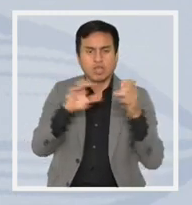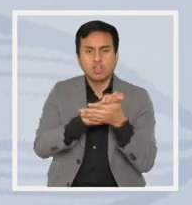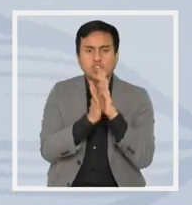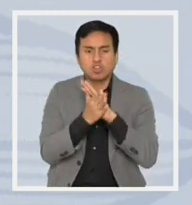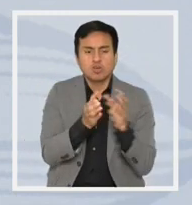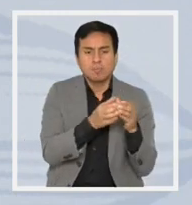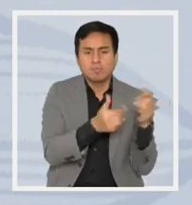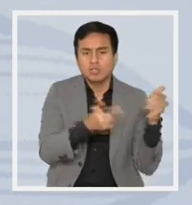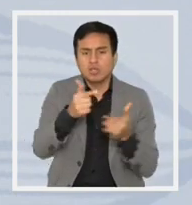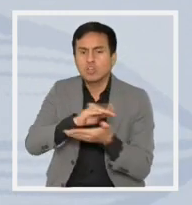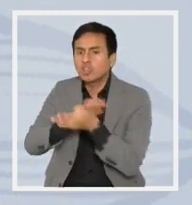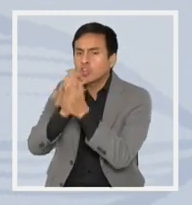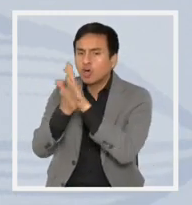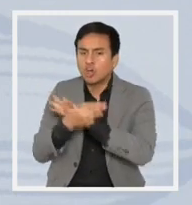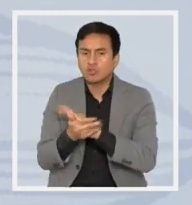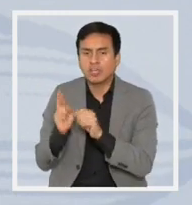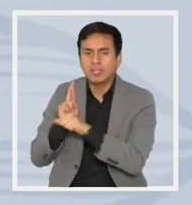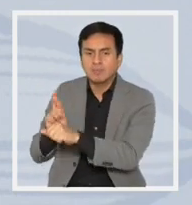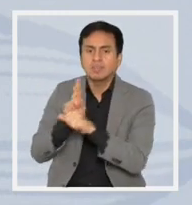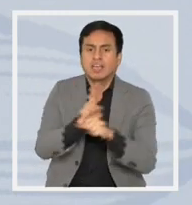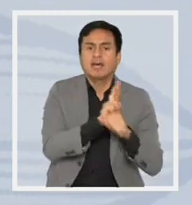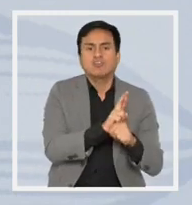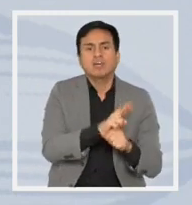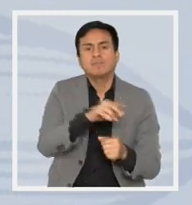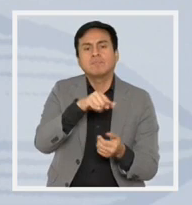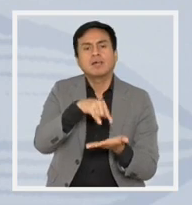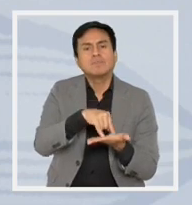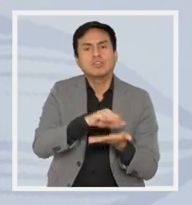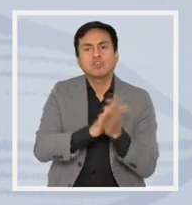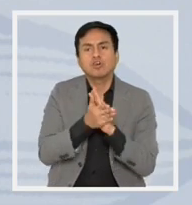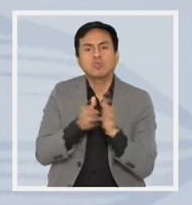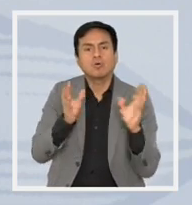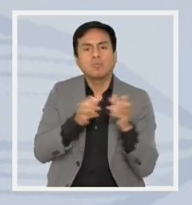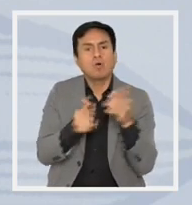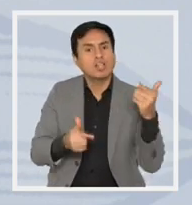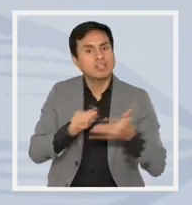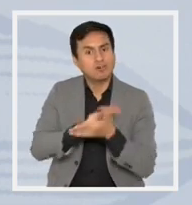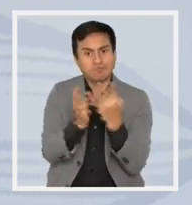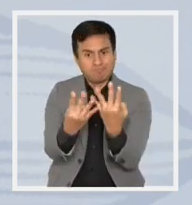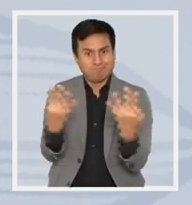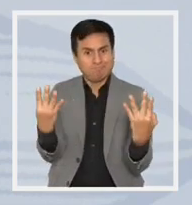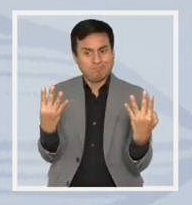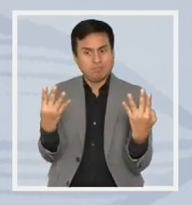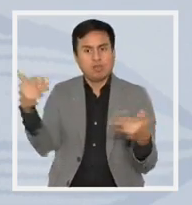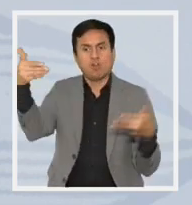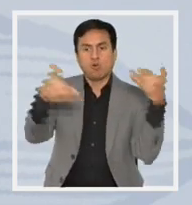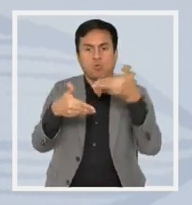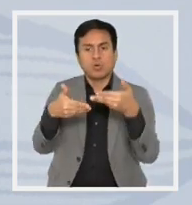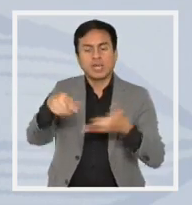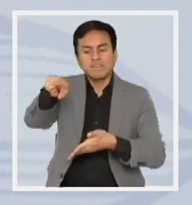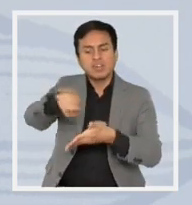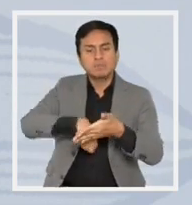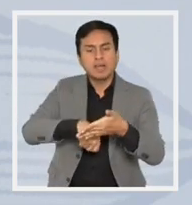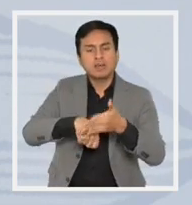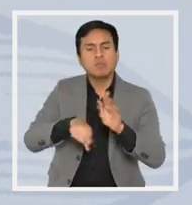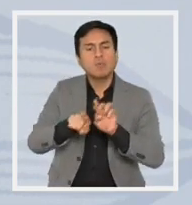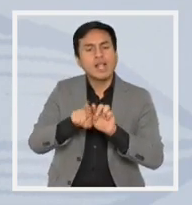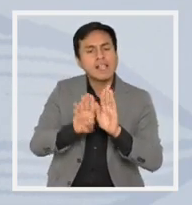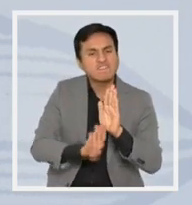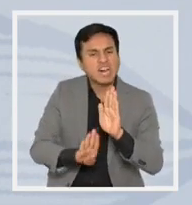todos los partidos representados en el Parlamento, de todo el espectro político. Ellos concurren aquí a firmar las